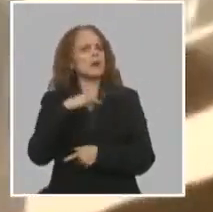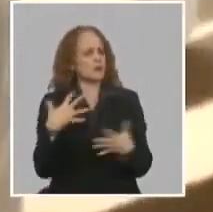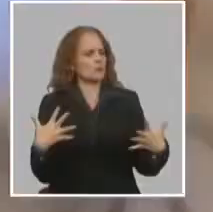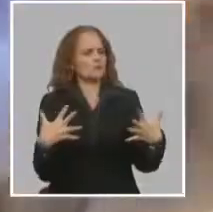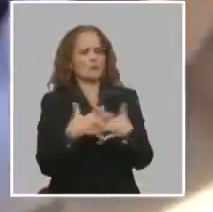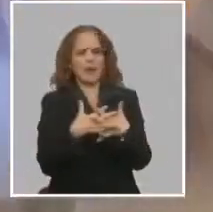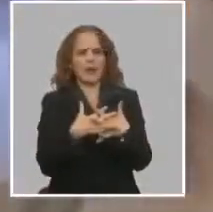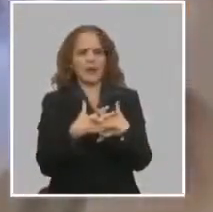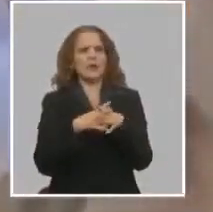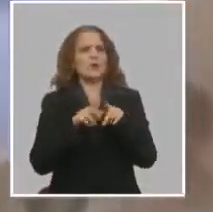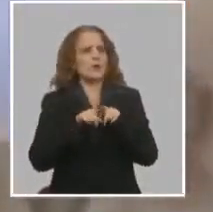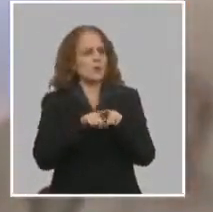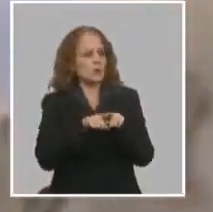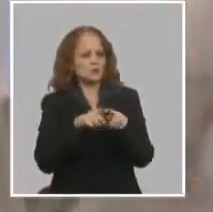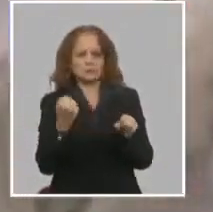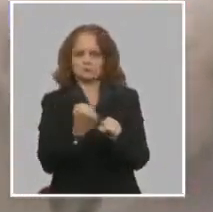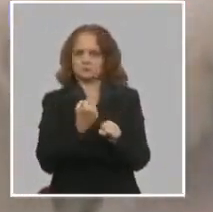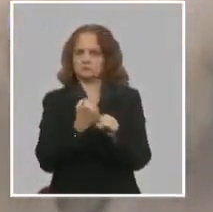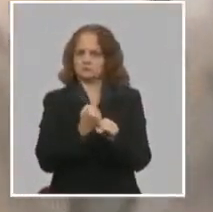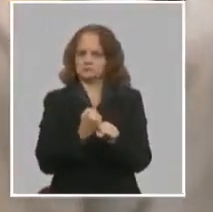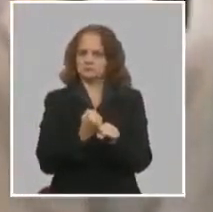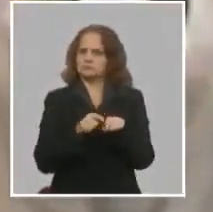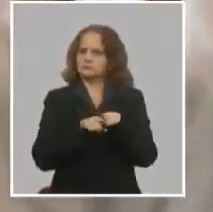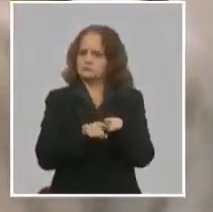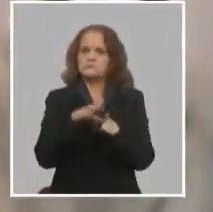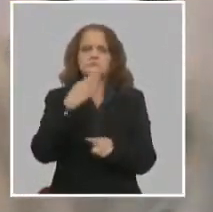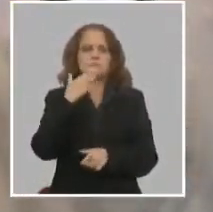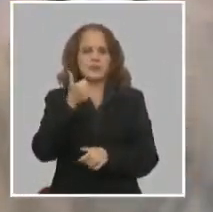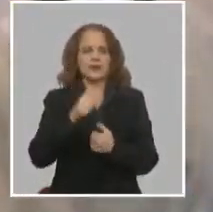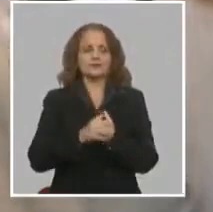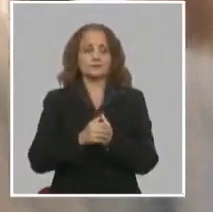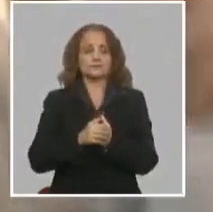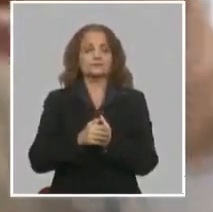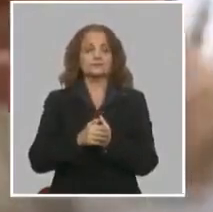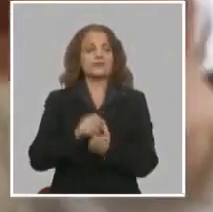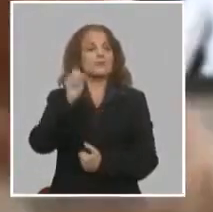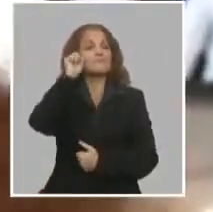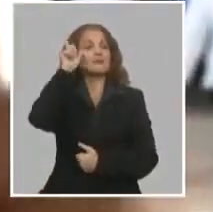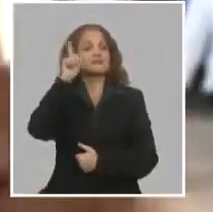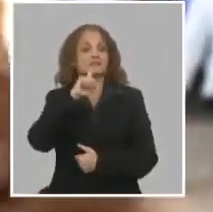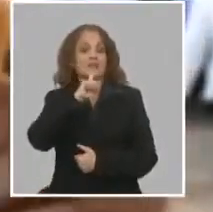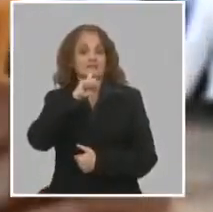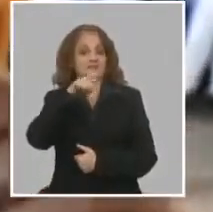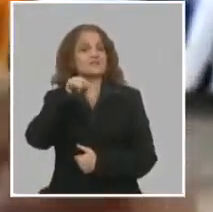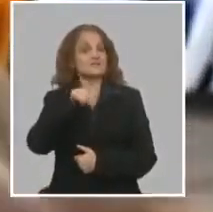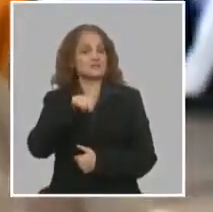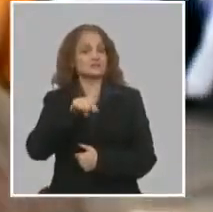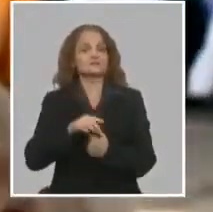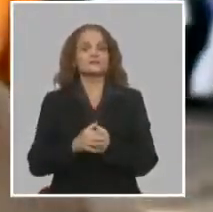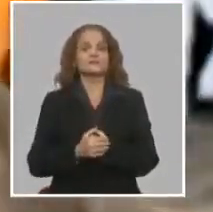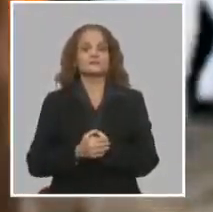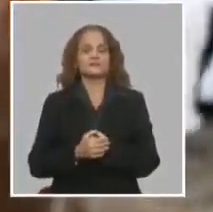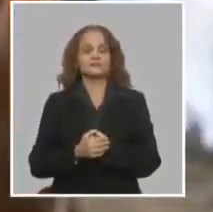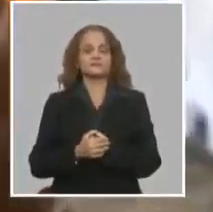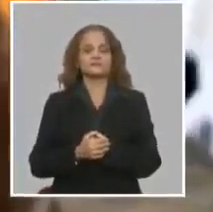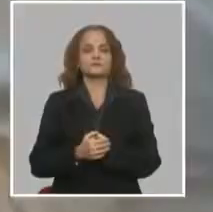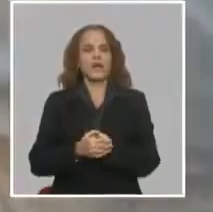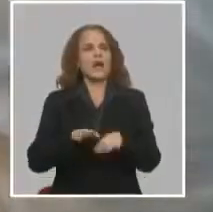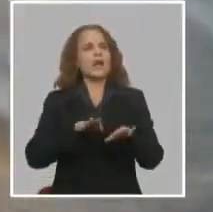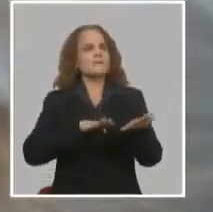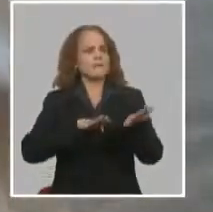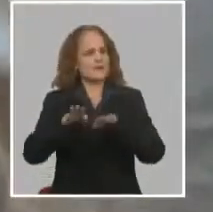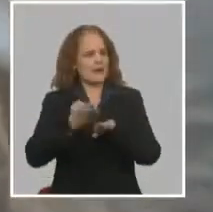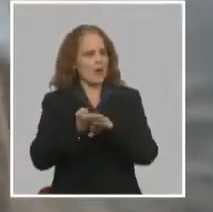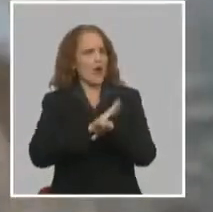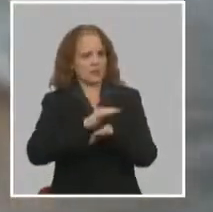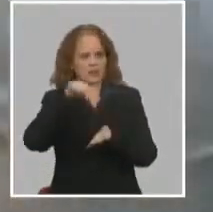todos juntos maravillosamente bien. La experiencia fue bastante difícil. Tuvimos previamente preparación en el IPK, en